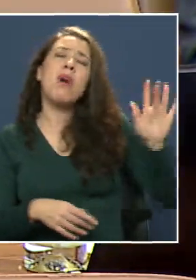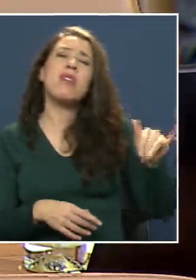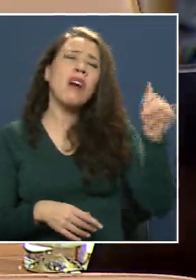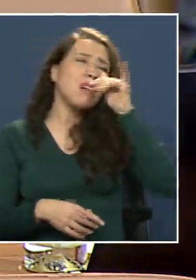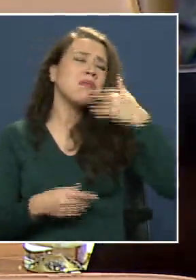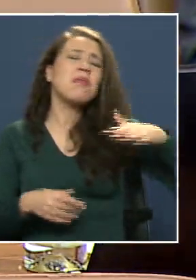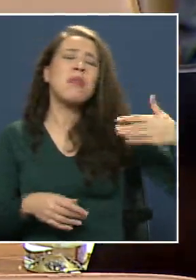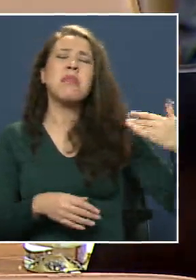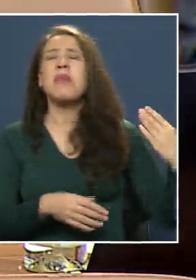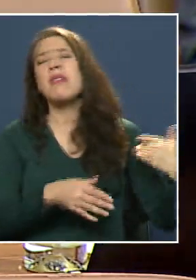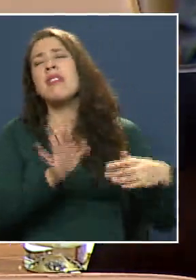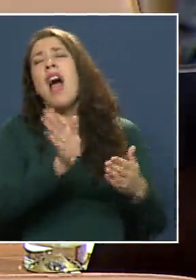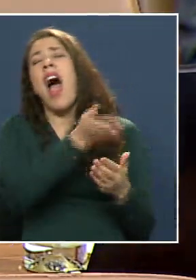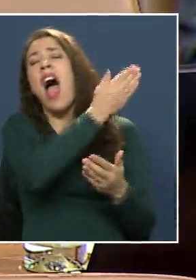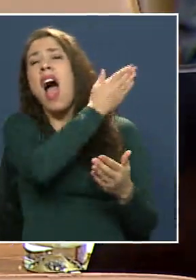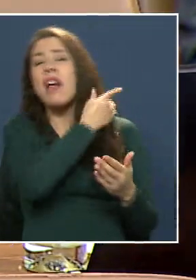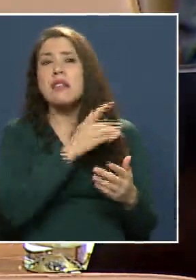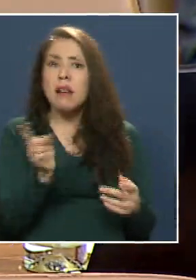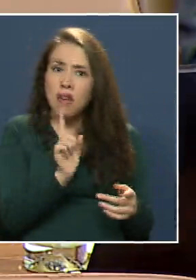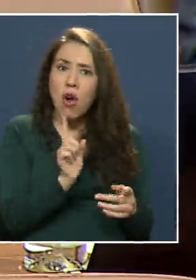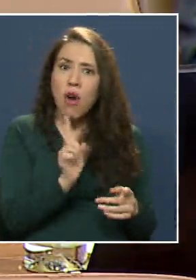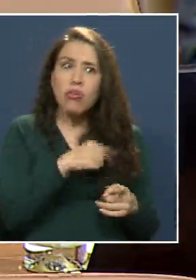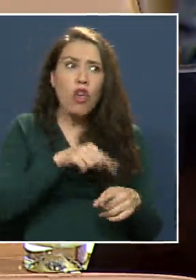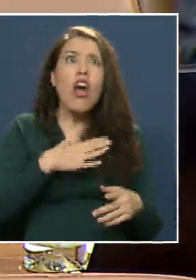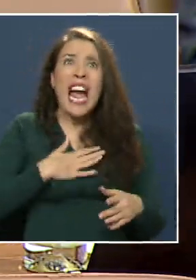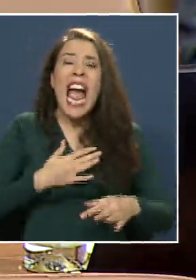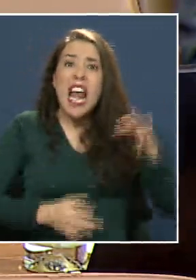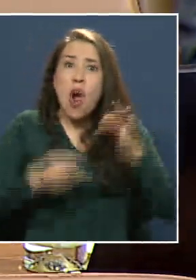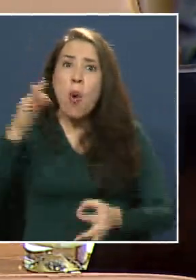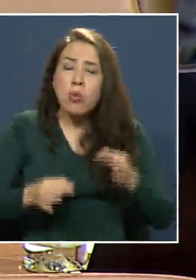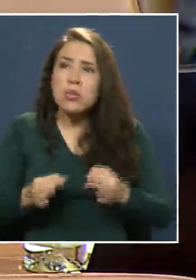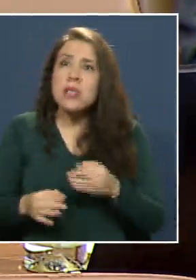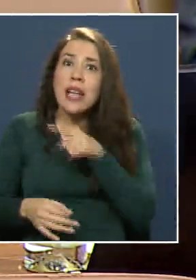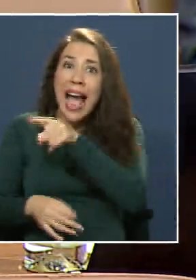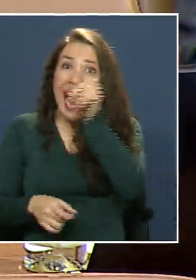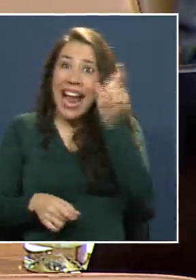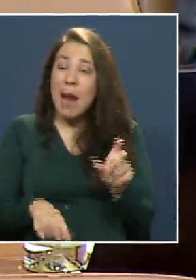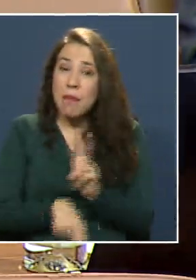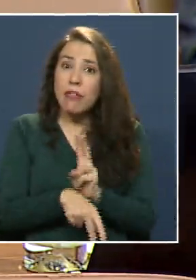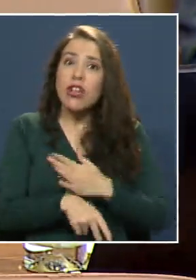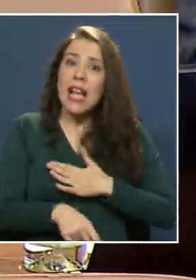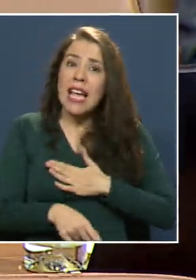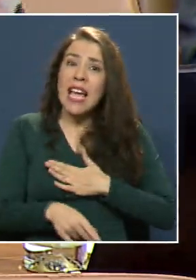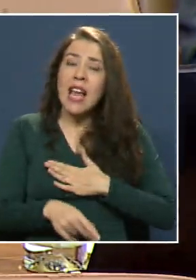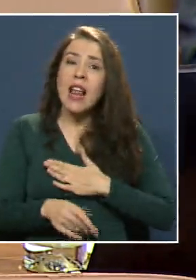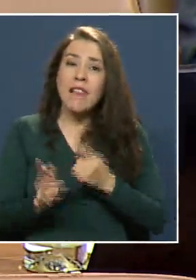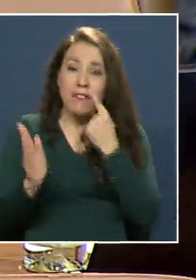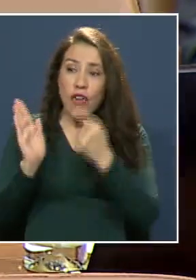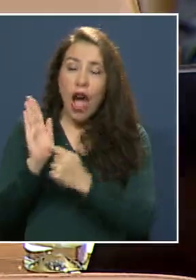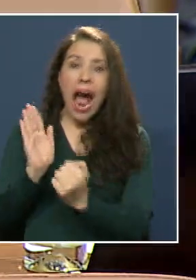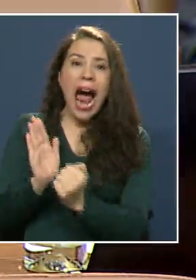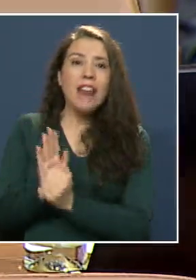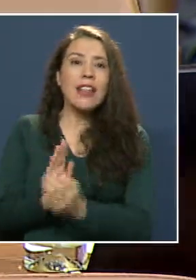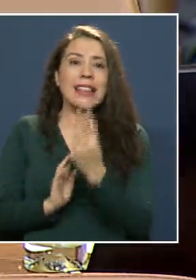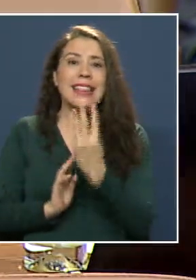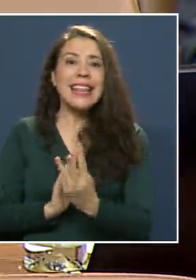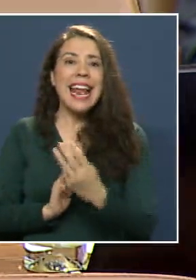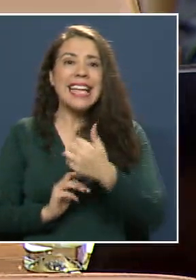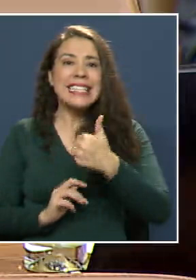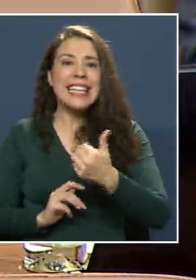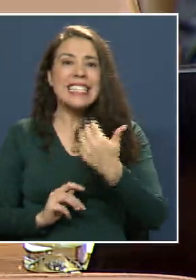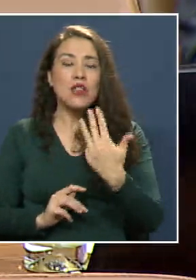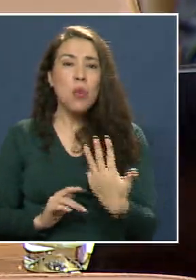delitos al pasado, quiso ir más allá del artículo 369.4,